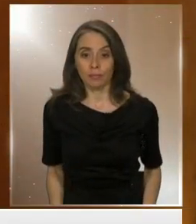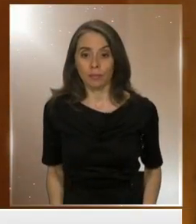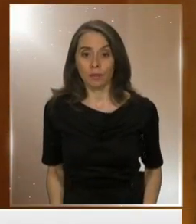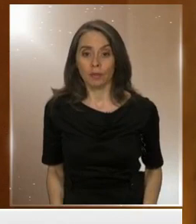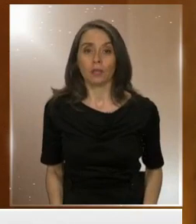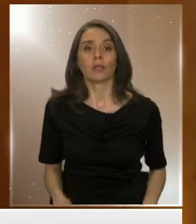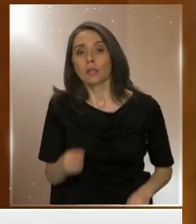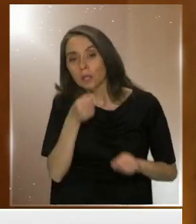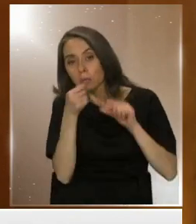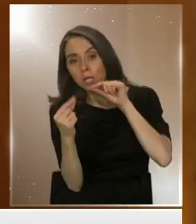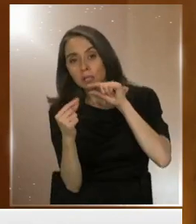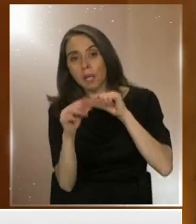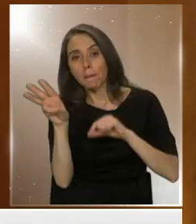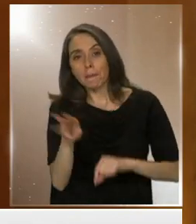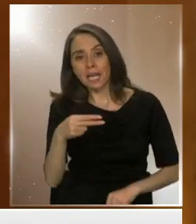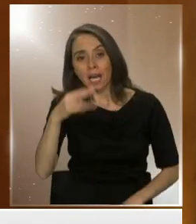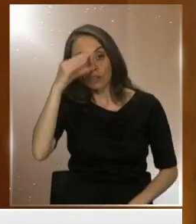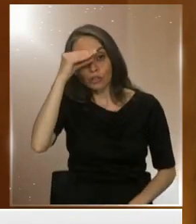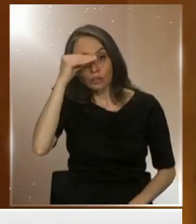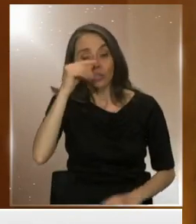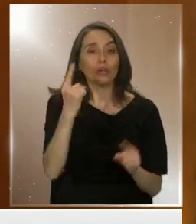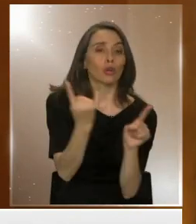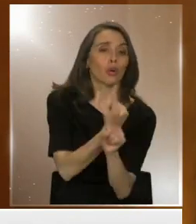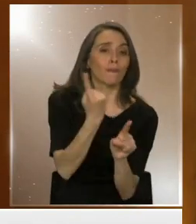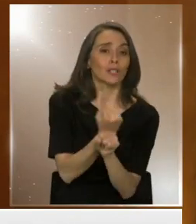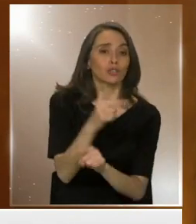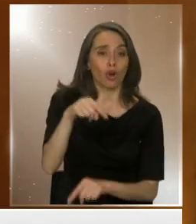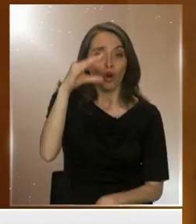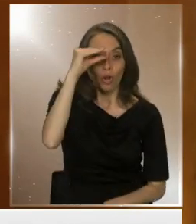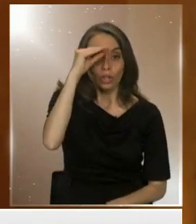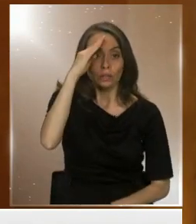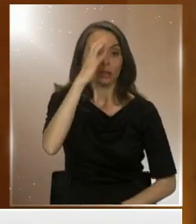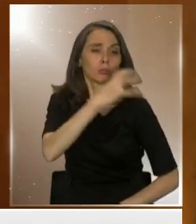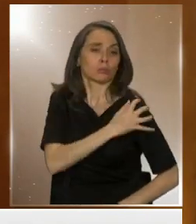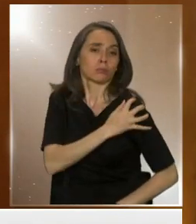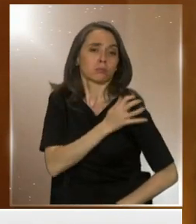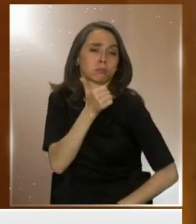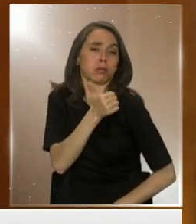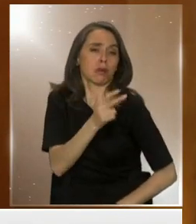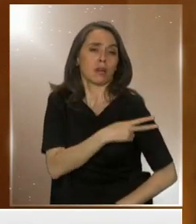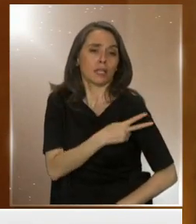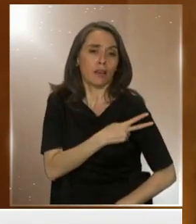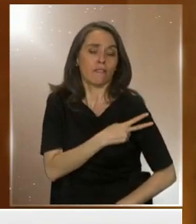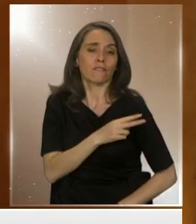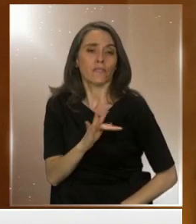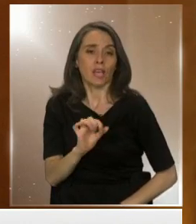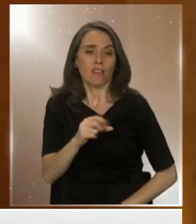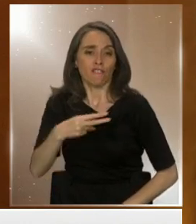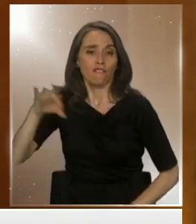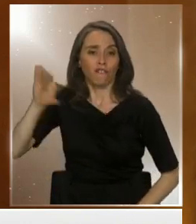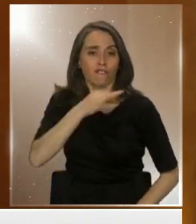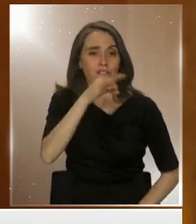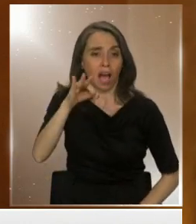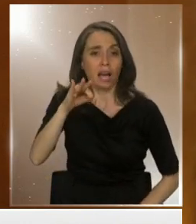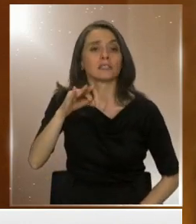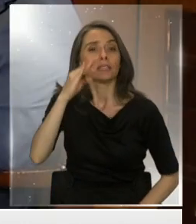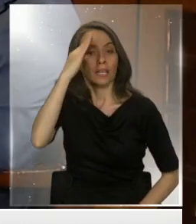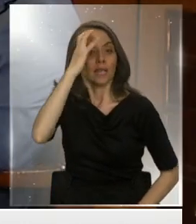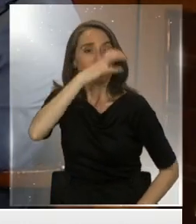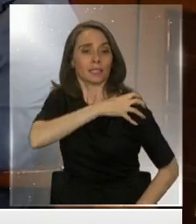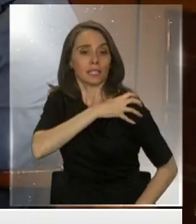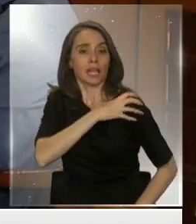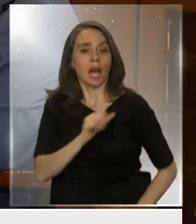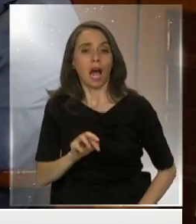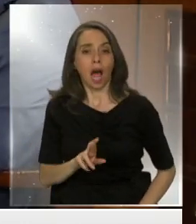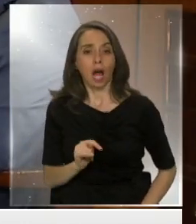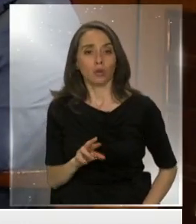en la entrevista de meganoticias prime conversamos esta noche con el comandante en jefe de la fuerza aérea de chile general del aire arturo merino